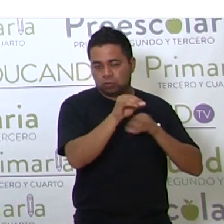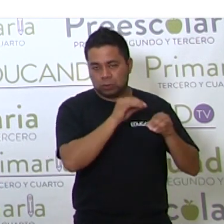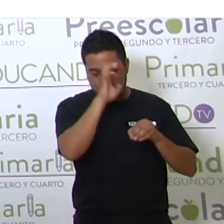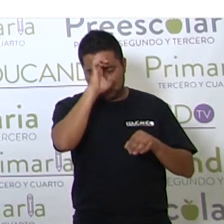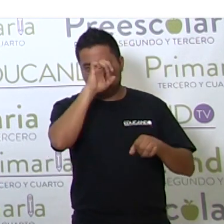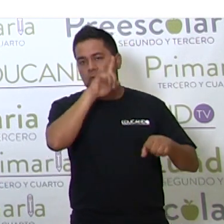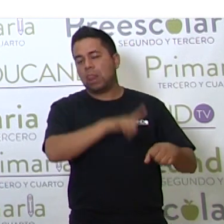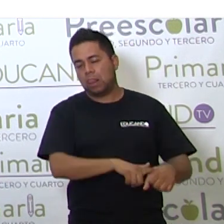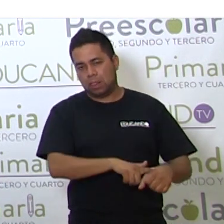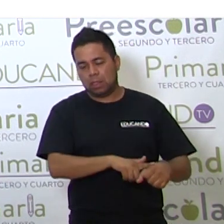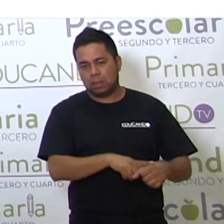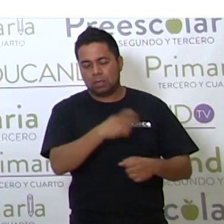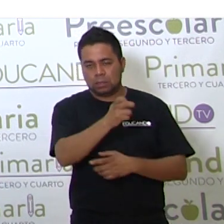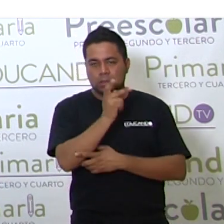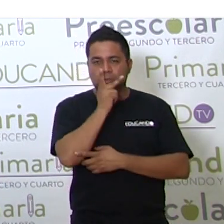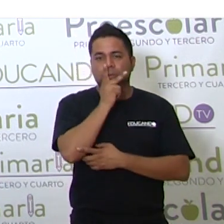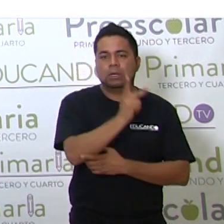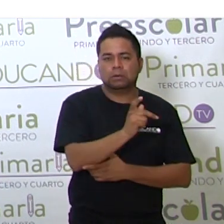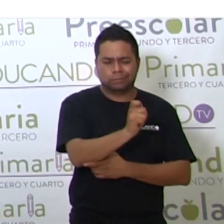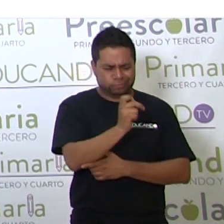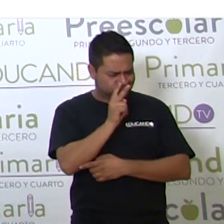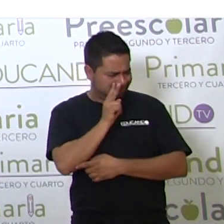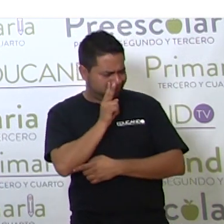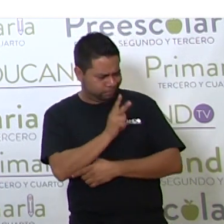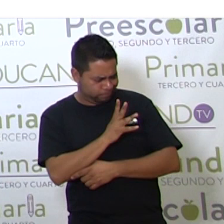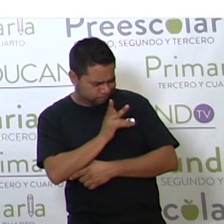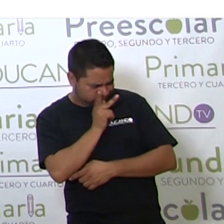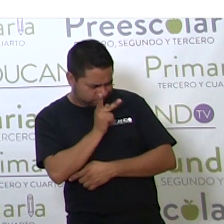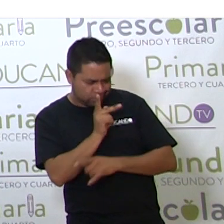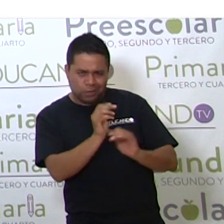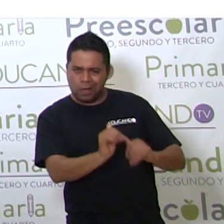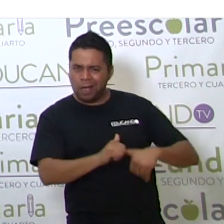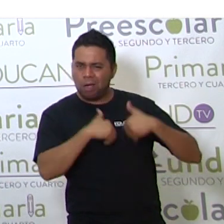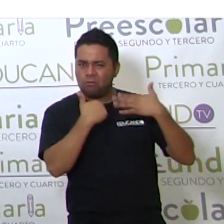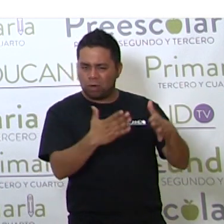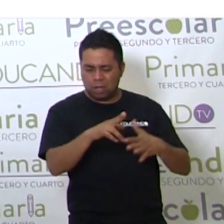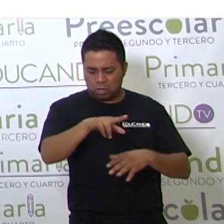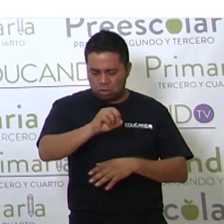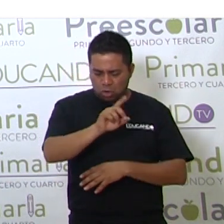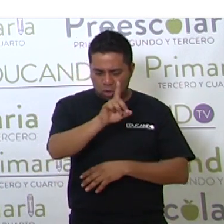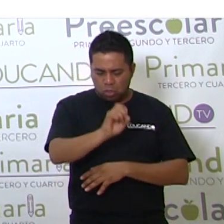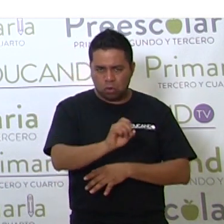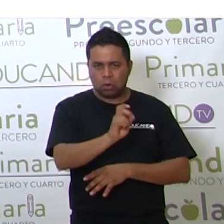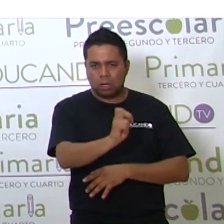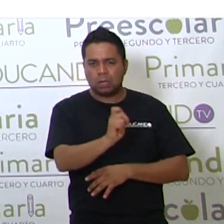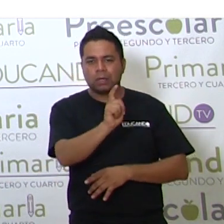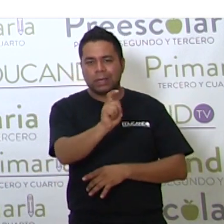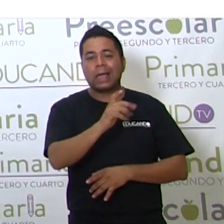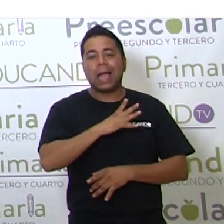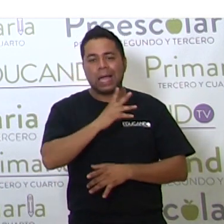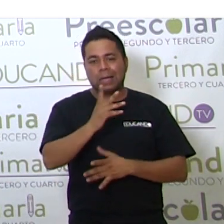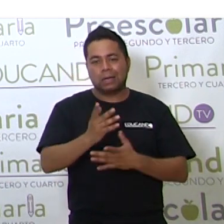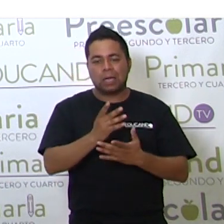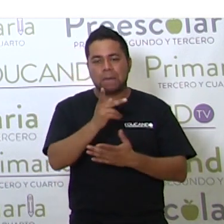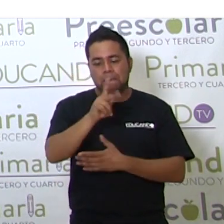cultural. Esas palabras que se ven, que se observan y que están afuera de los nodos, esas son las